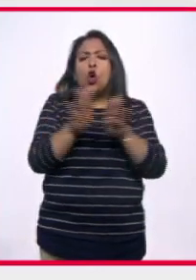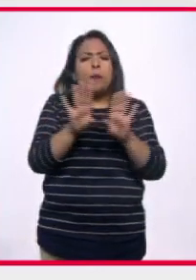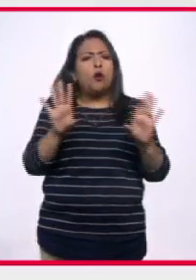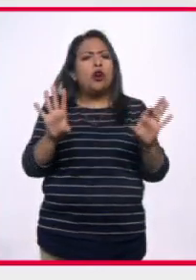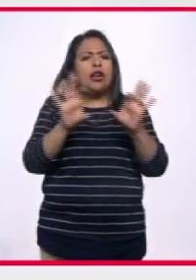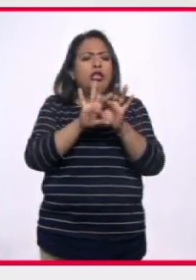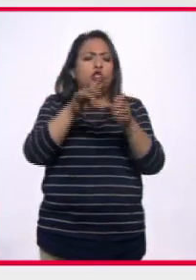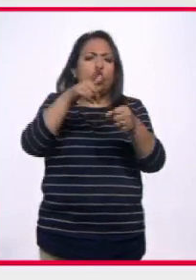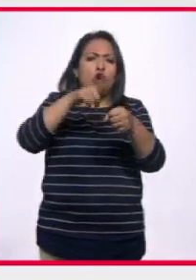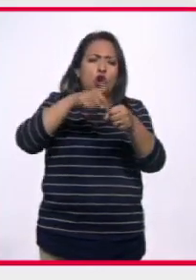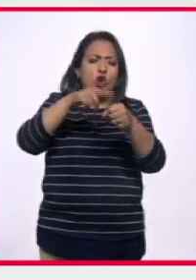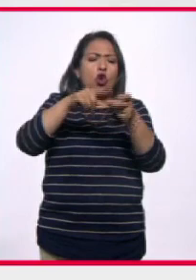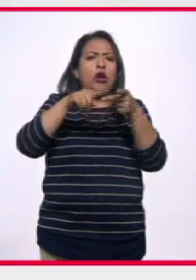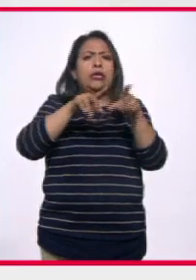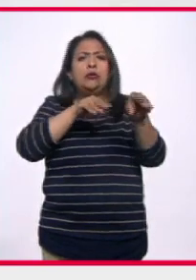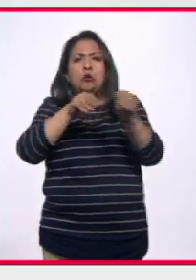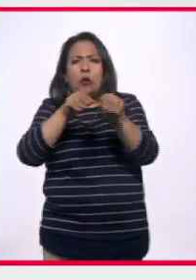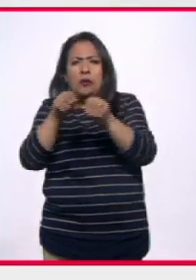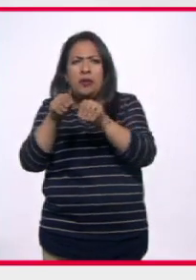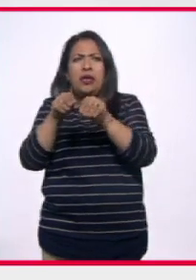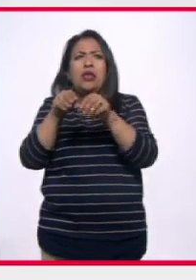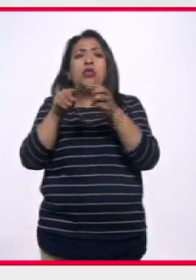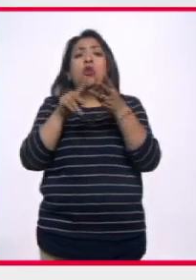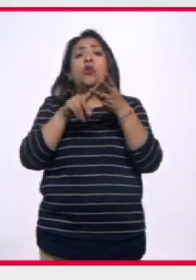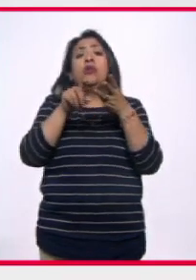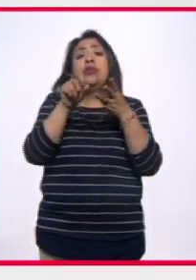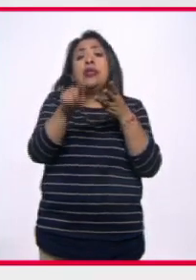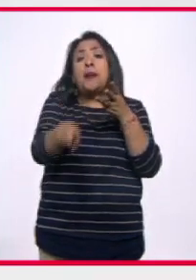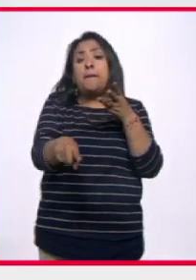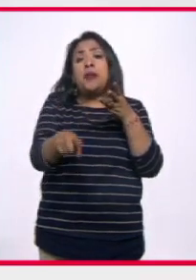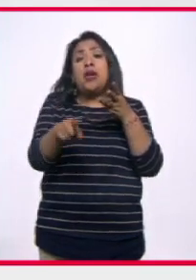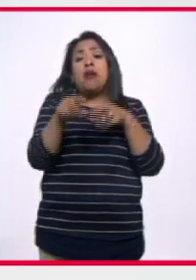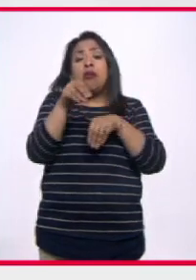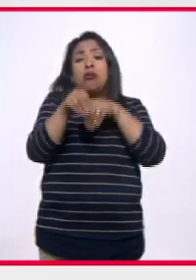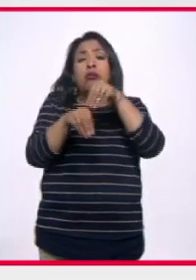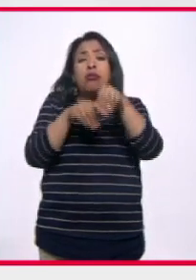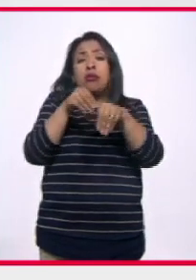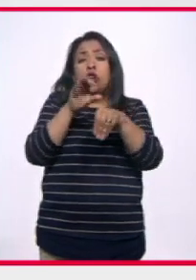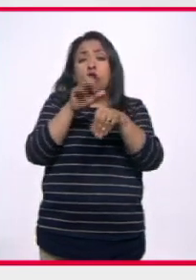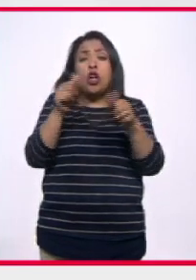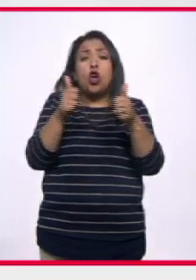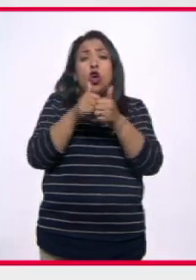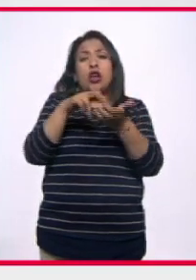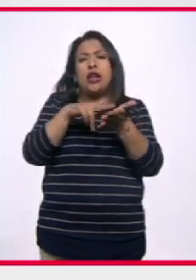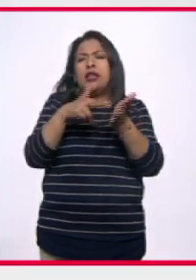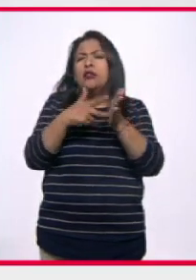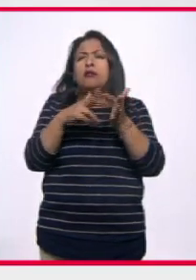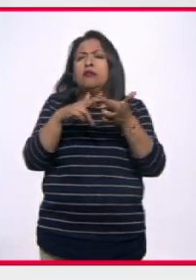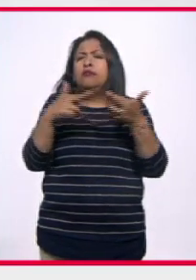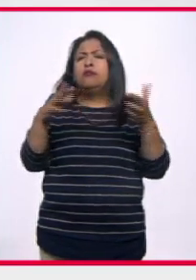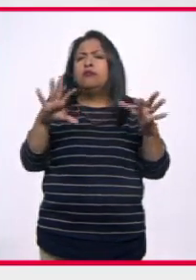los colores en movimiento incluso la coreografía con la arquitectura